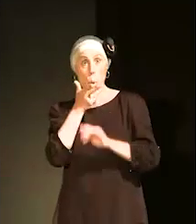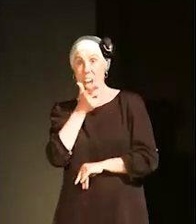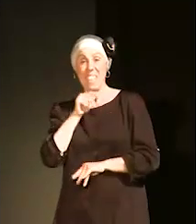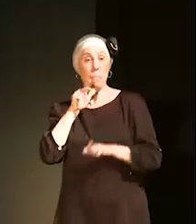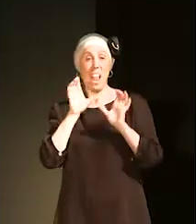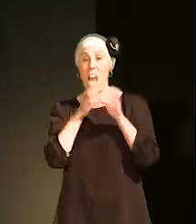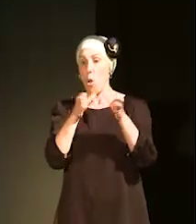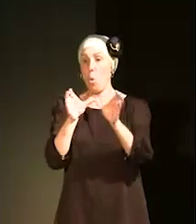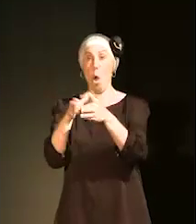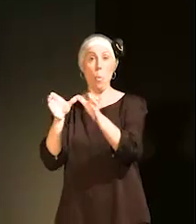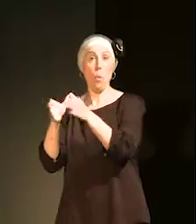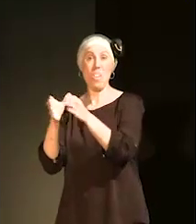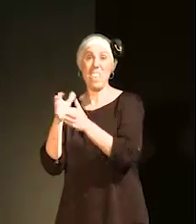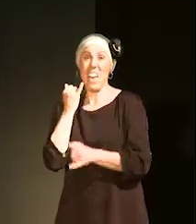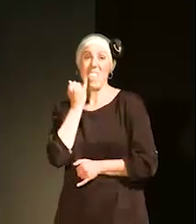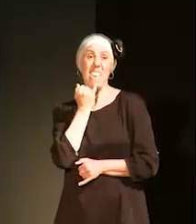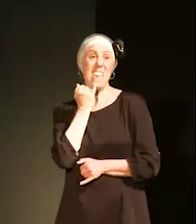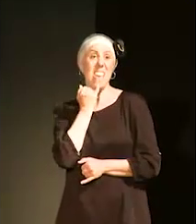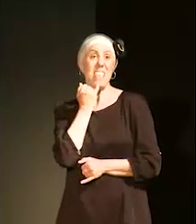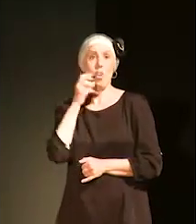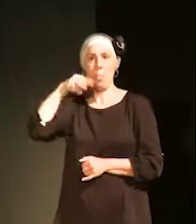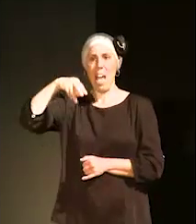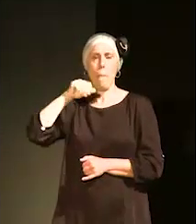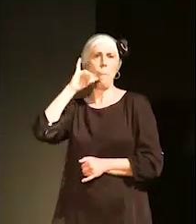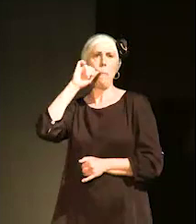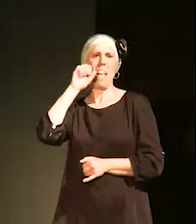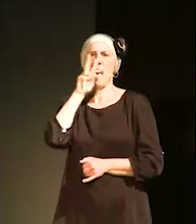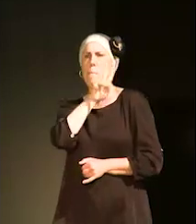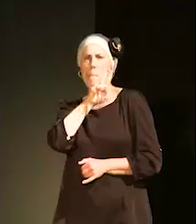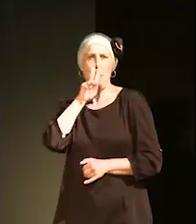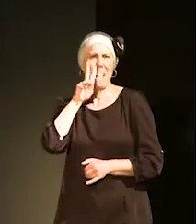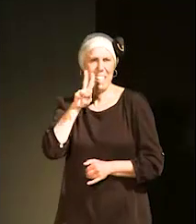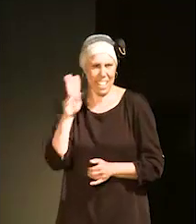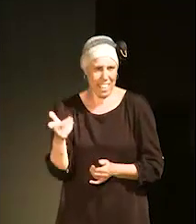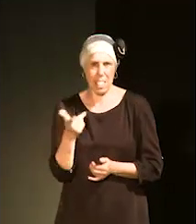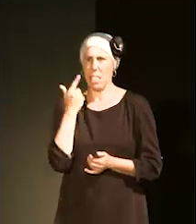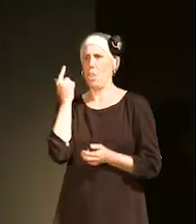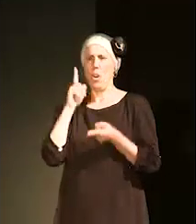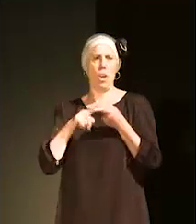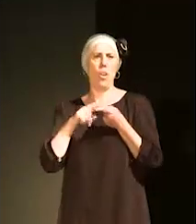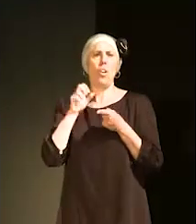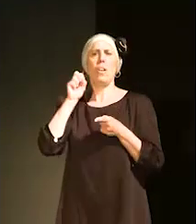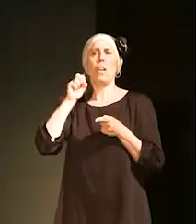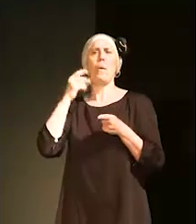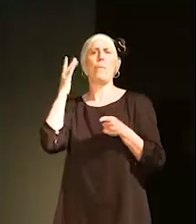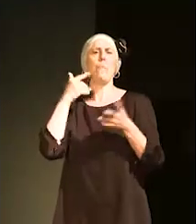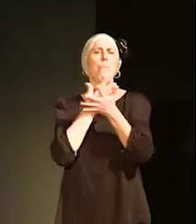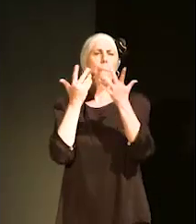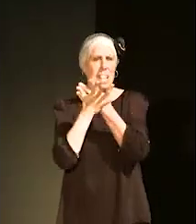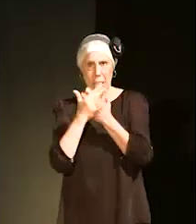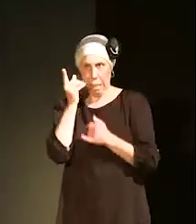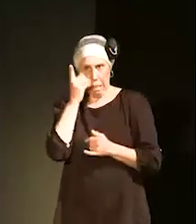lingüísticas mayas está la comunidad sin que la garífuna y la mestiza